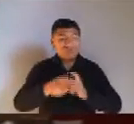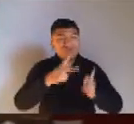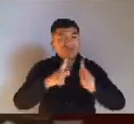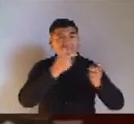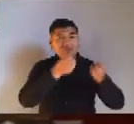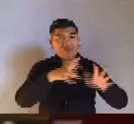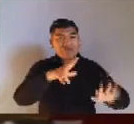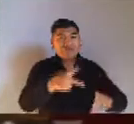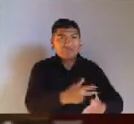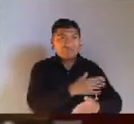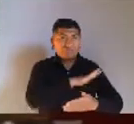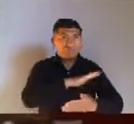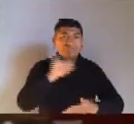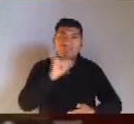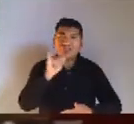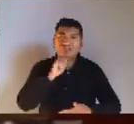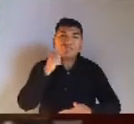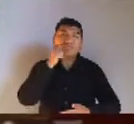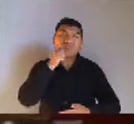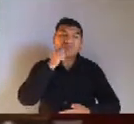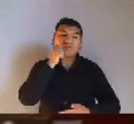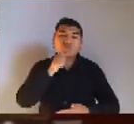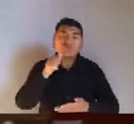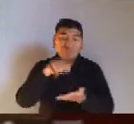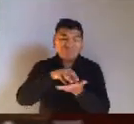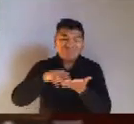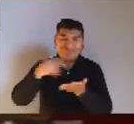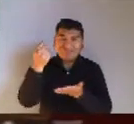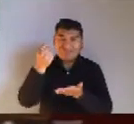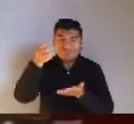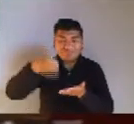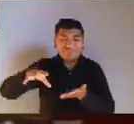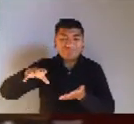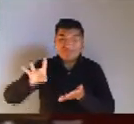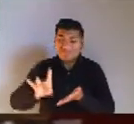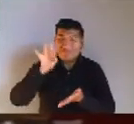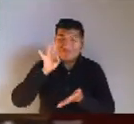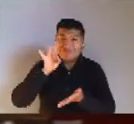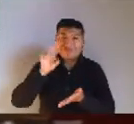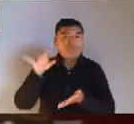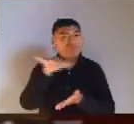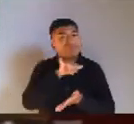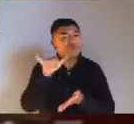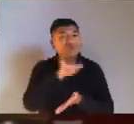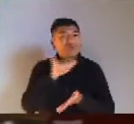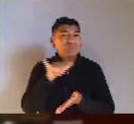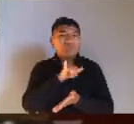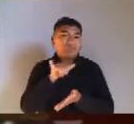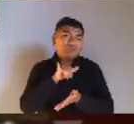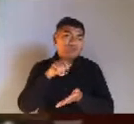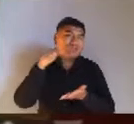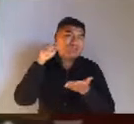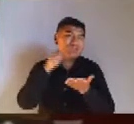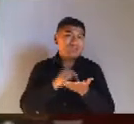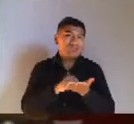ha hecho la mujer con la moneda perdida. Y así como ha hecho